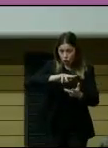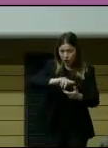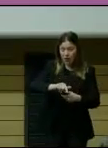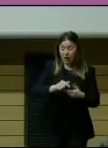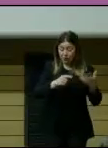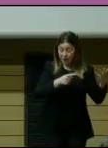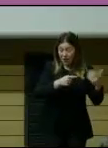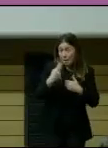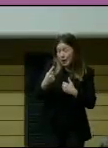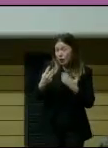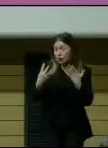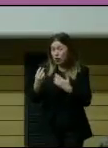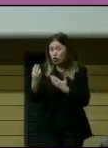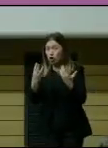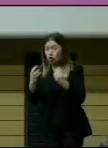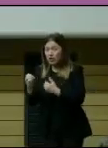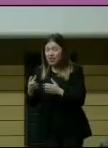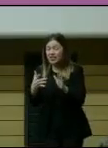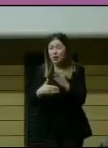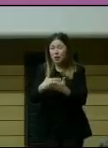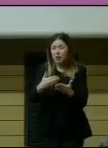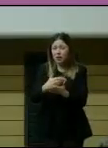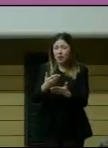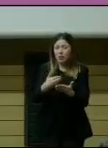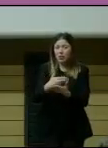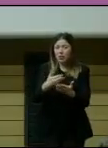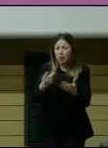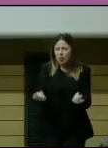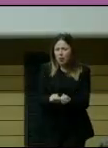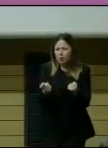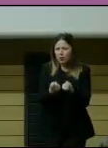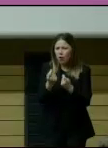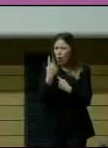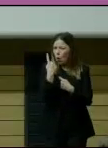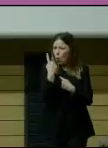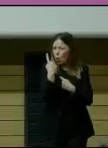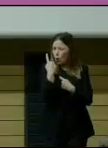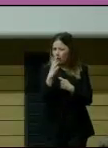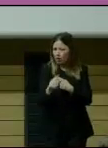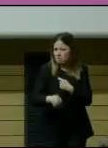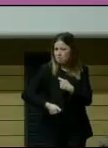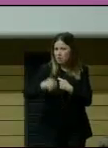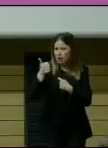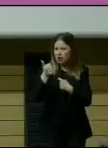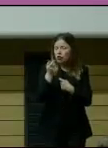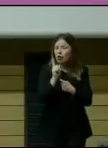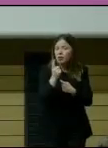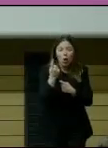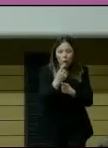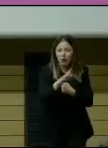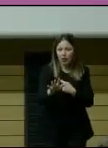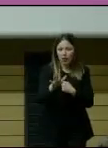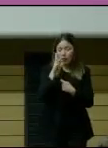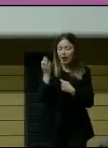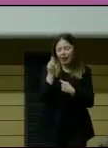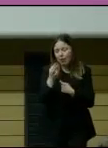1.400 y pico son de periodistas distintos. Poquísimos periodistas publicaron más de una vez sobre el fentanilo. Solo publicaron una vez porque